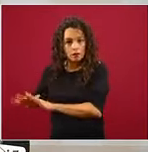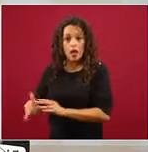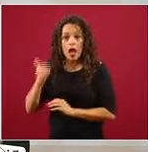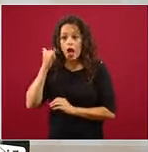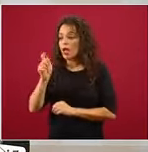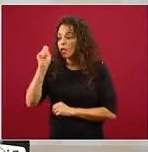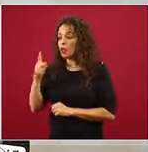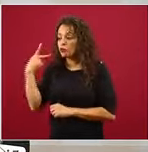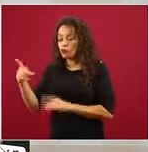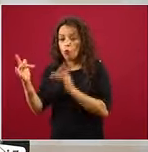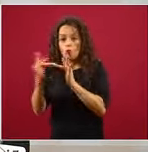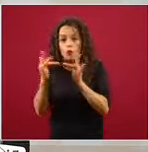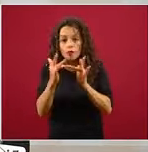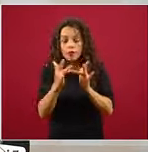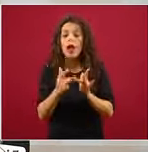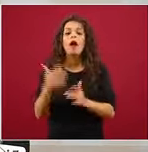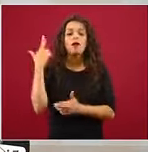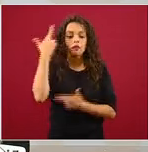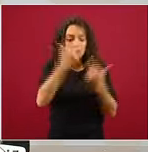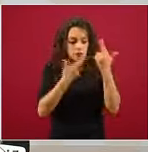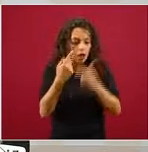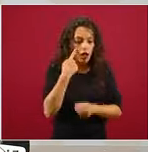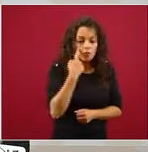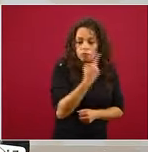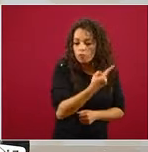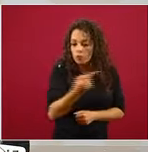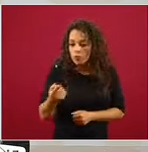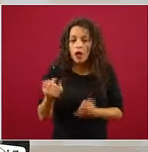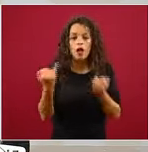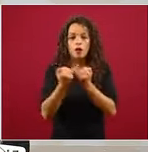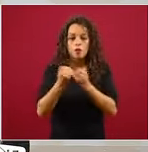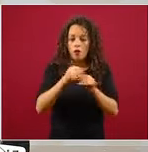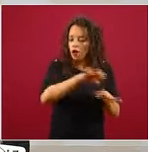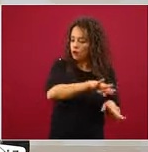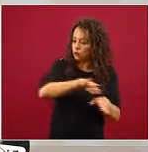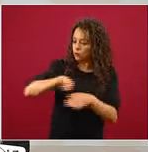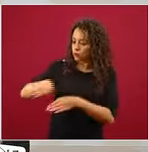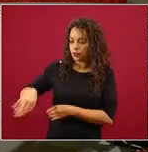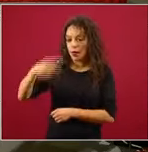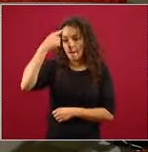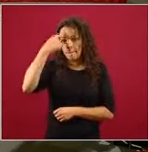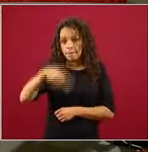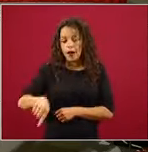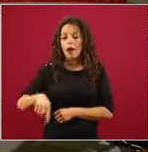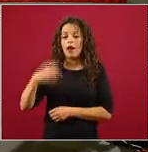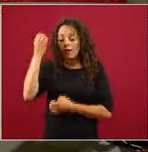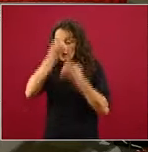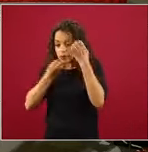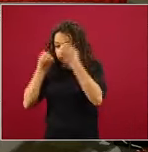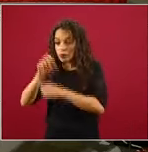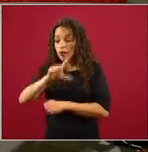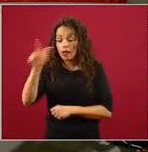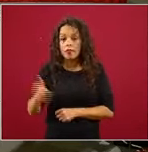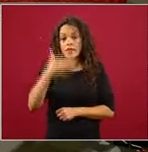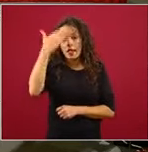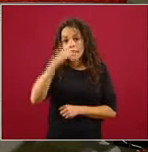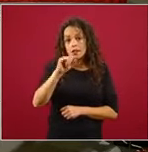pruebas diagnósticas para corroborar o descartar la infección. Muchas gracias. Juan Carlos.